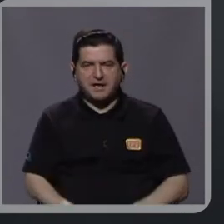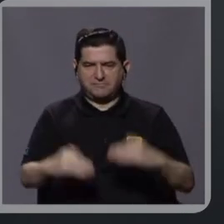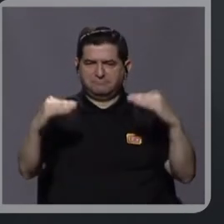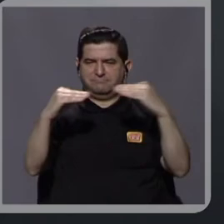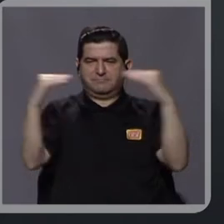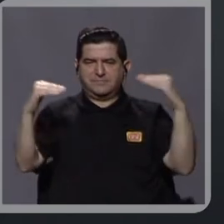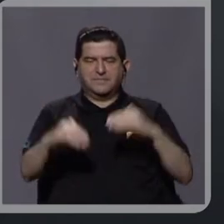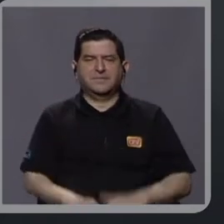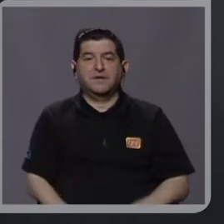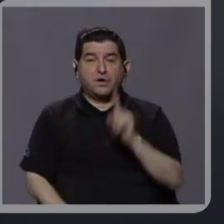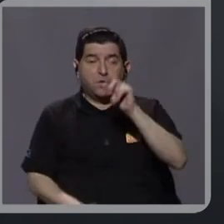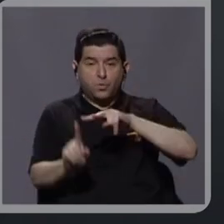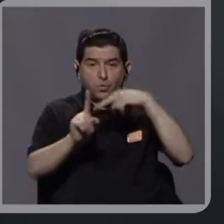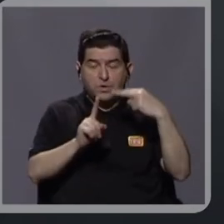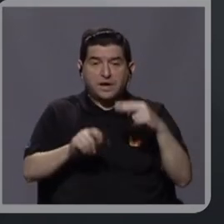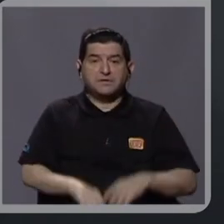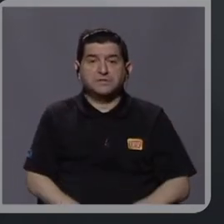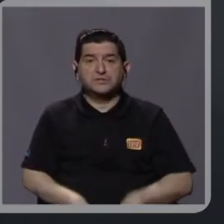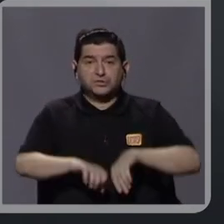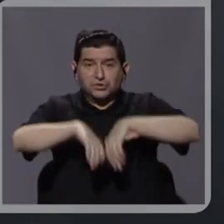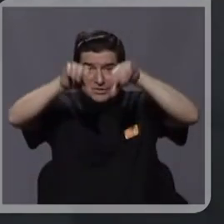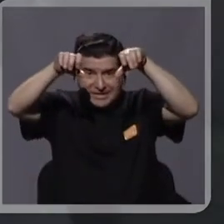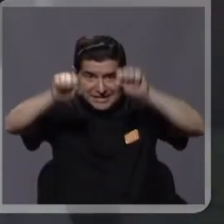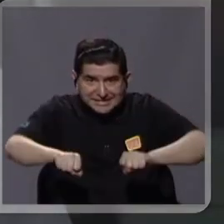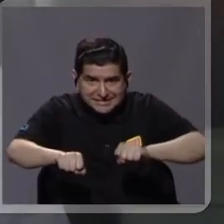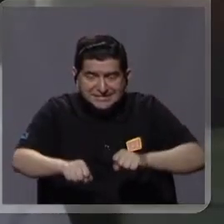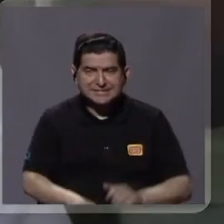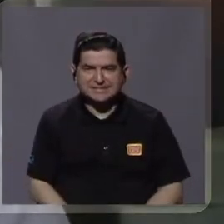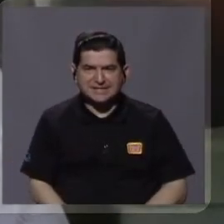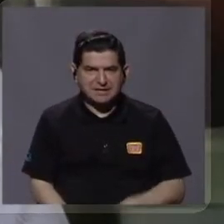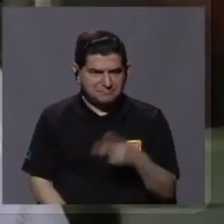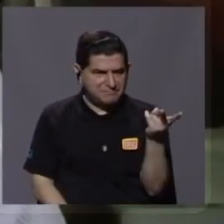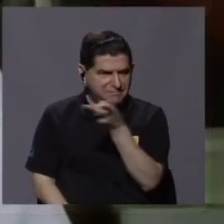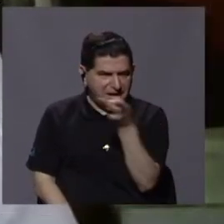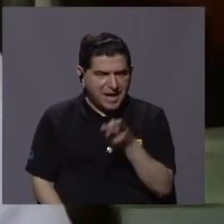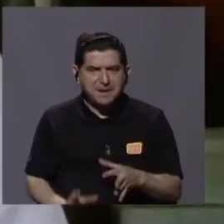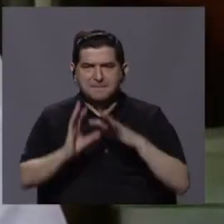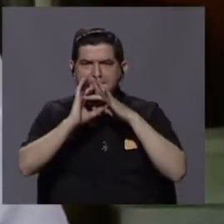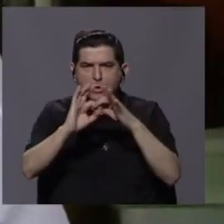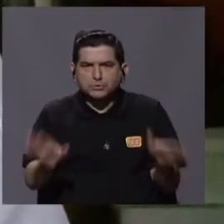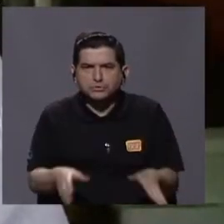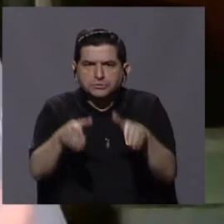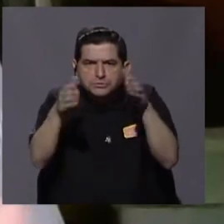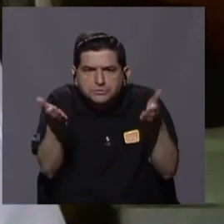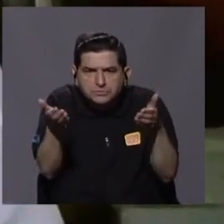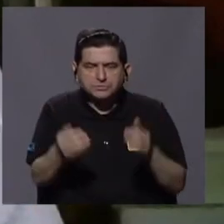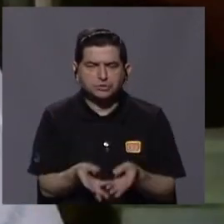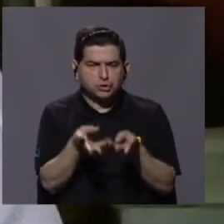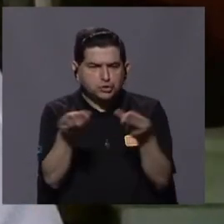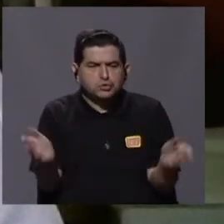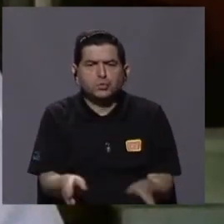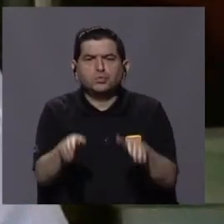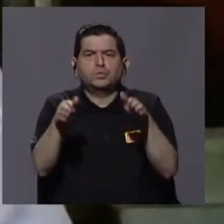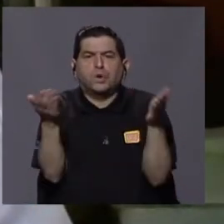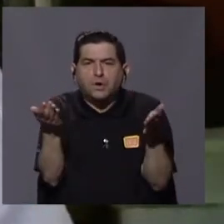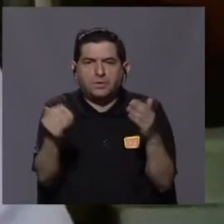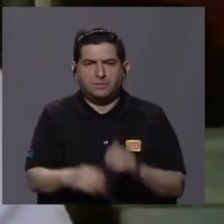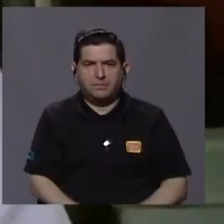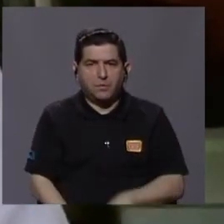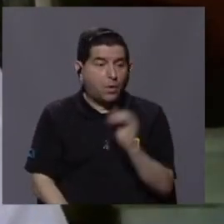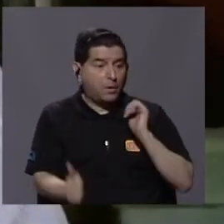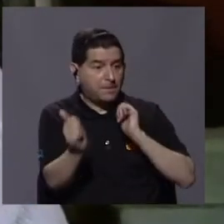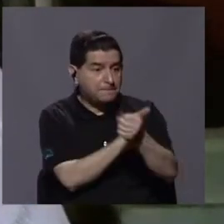una visión sistémica que nos permita ver cómo están ambos relacionados y cómo solucionar el problema o